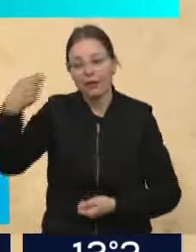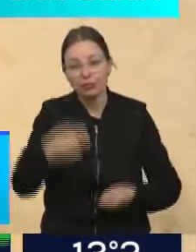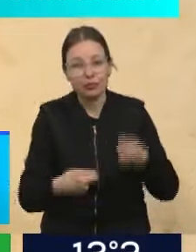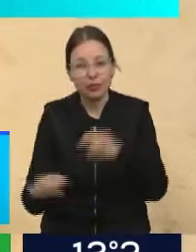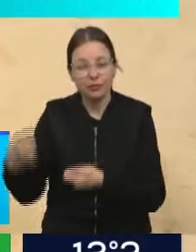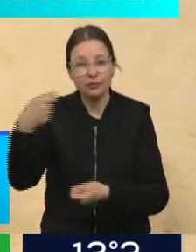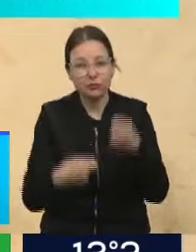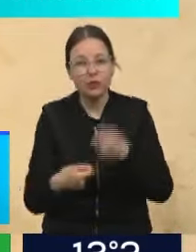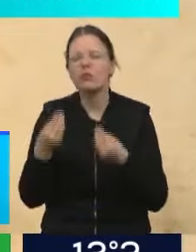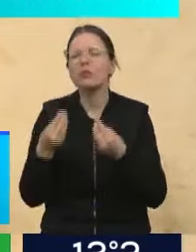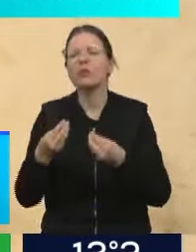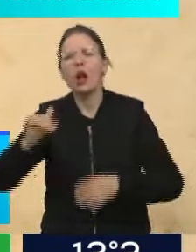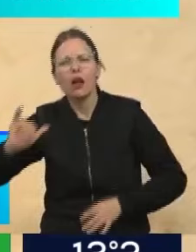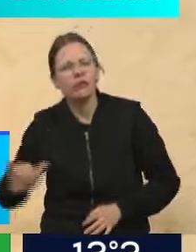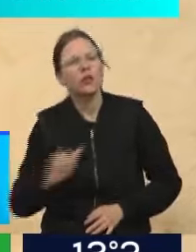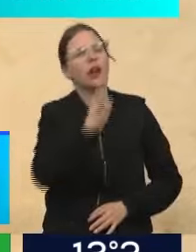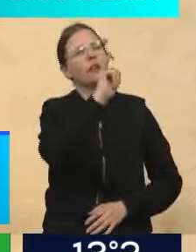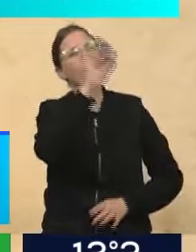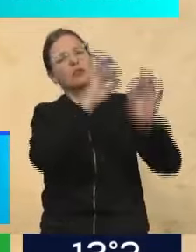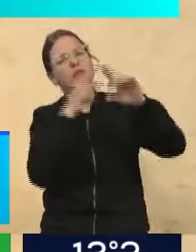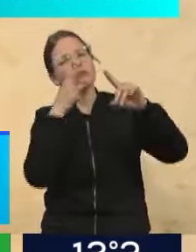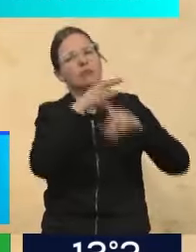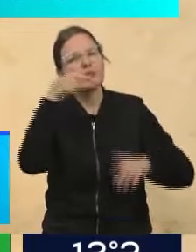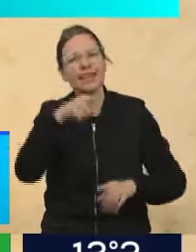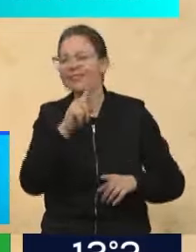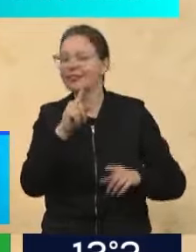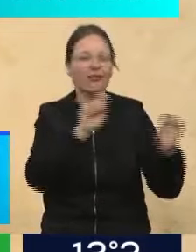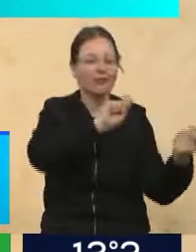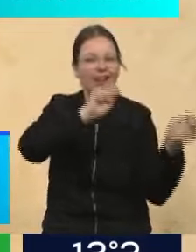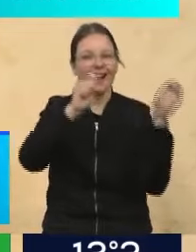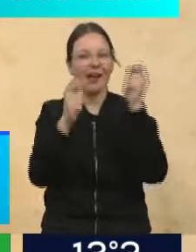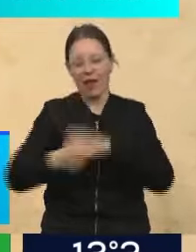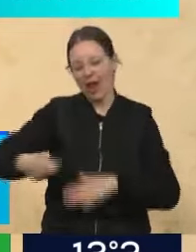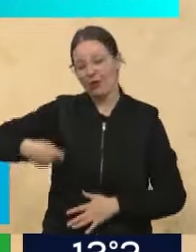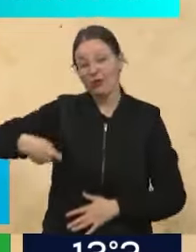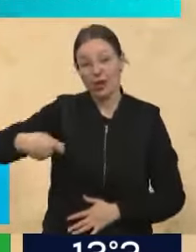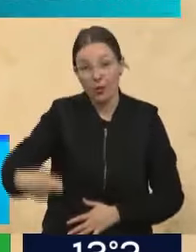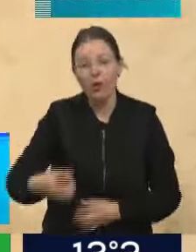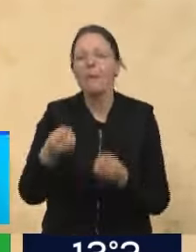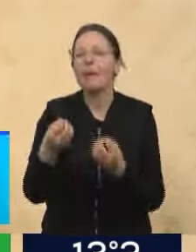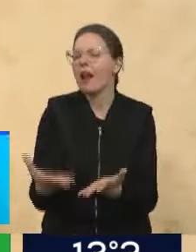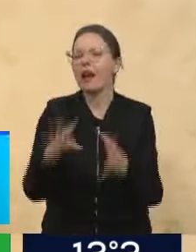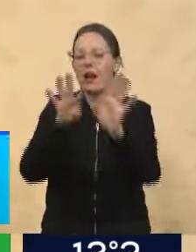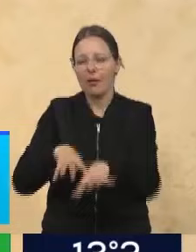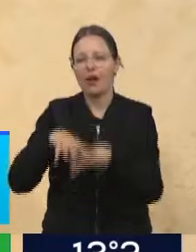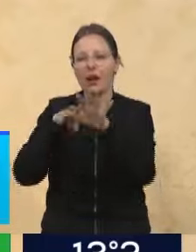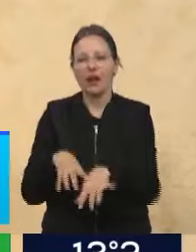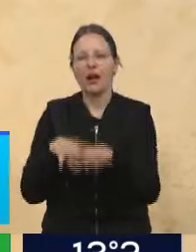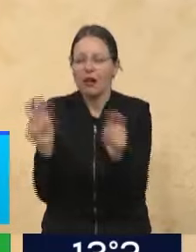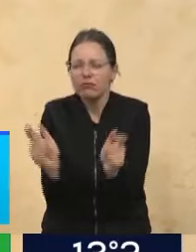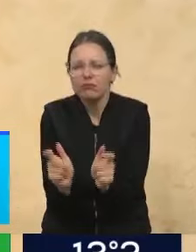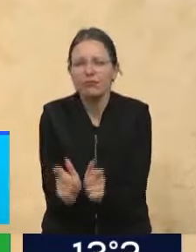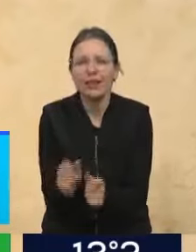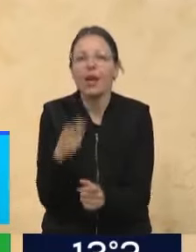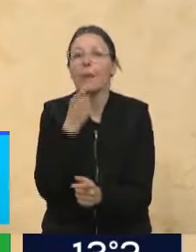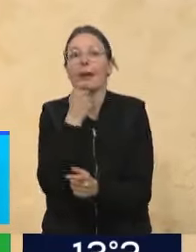en la lucha activa con aviones a un seguro agrícola que permita que el productor pequeño, sobre todo, frente a una contingencia